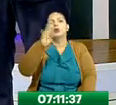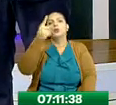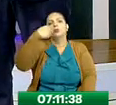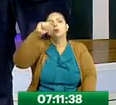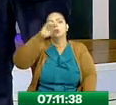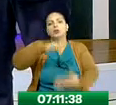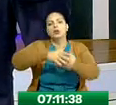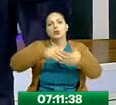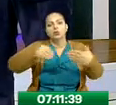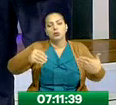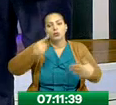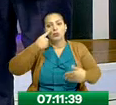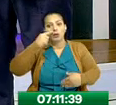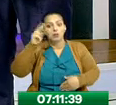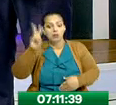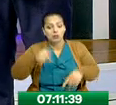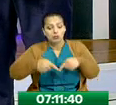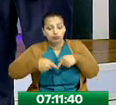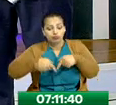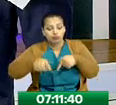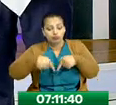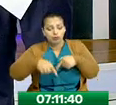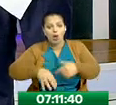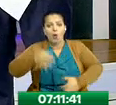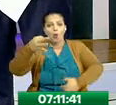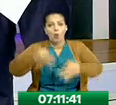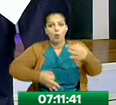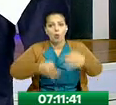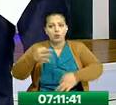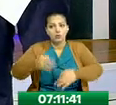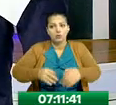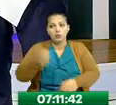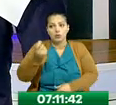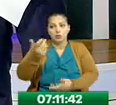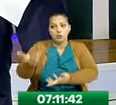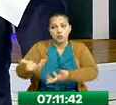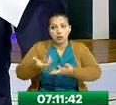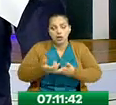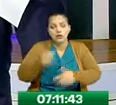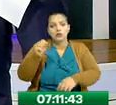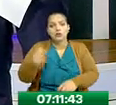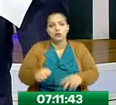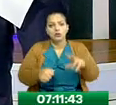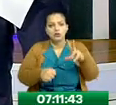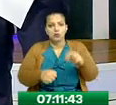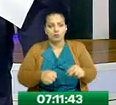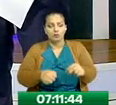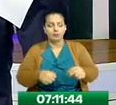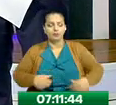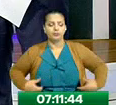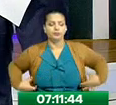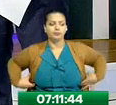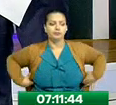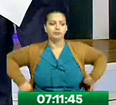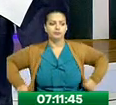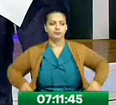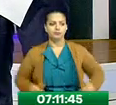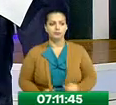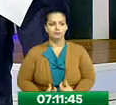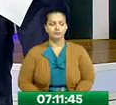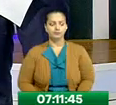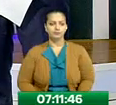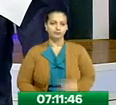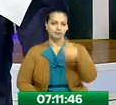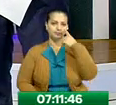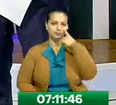$104 millones por concepto del IVA. La funcionaria se refirió a este y otros temas en su acostumbrado enlace de los miércoles.